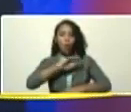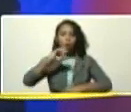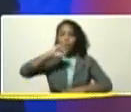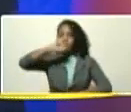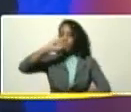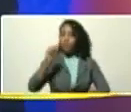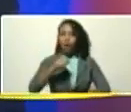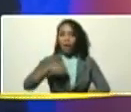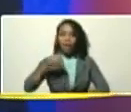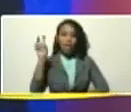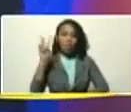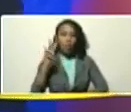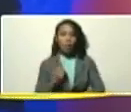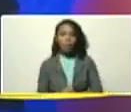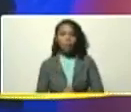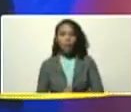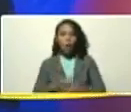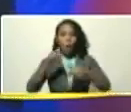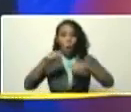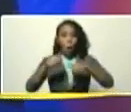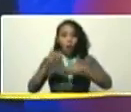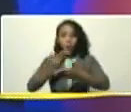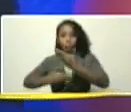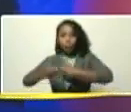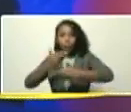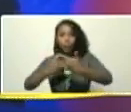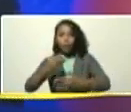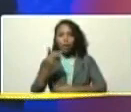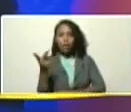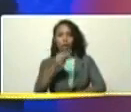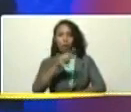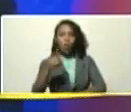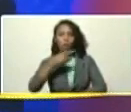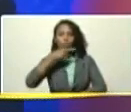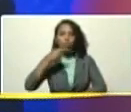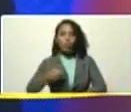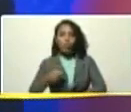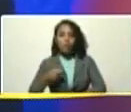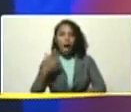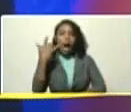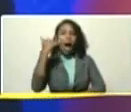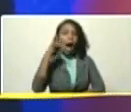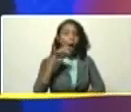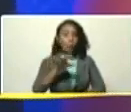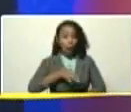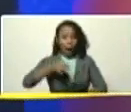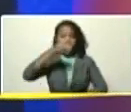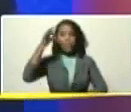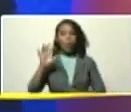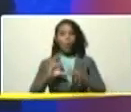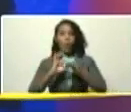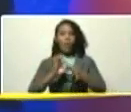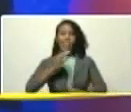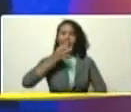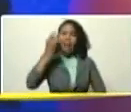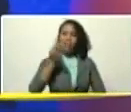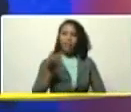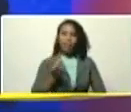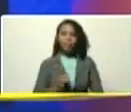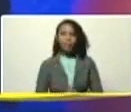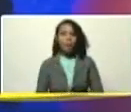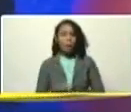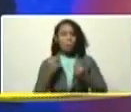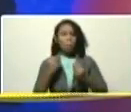de Venezuela. Hoy la relación bilateral con Rusia, presidente, se enmarca dentro de un espíritu de unión verdadero